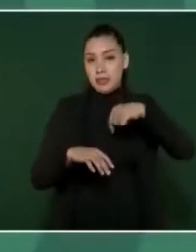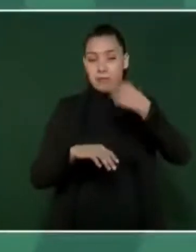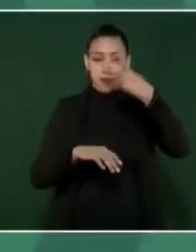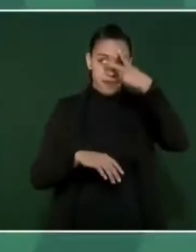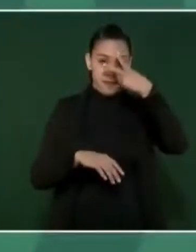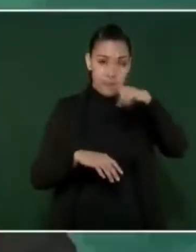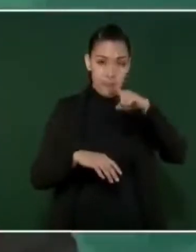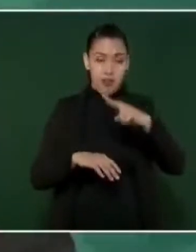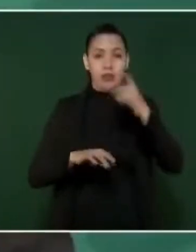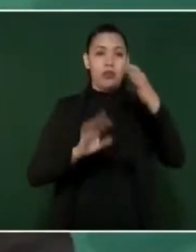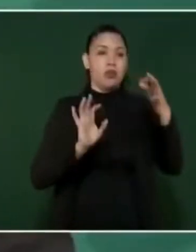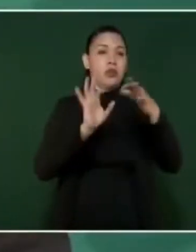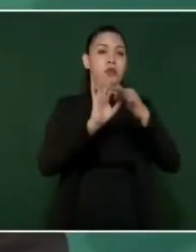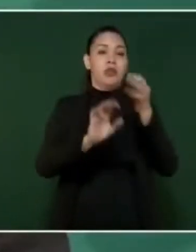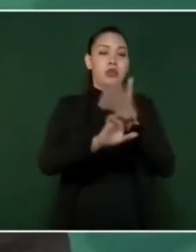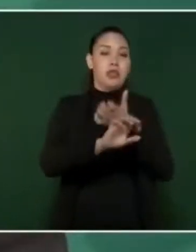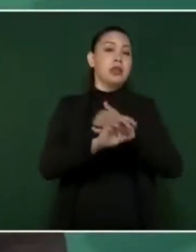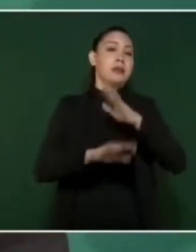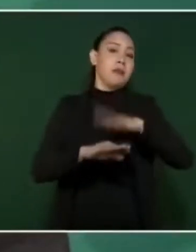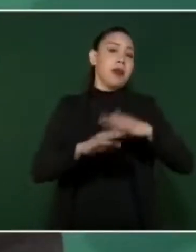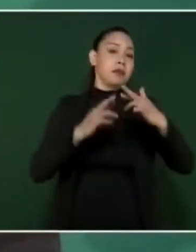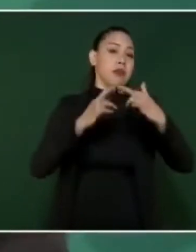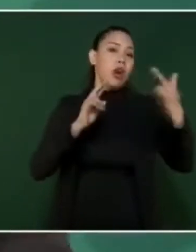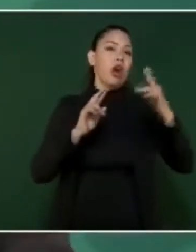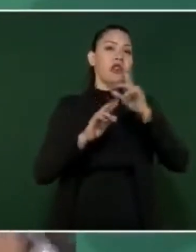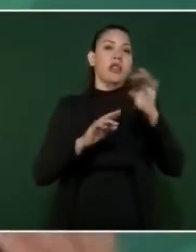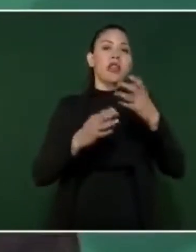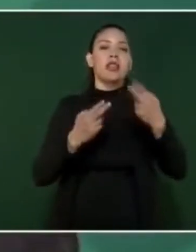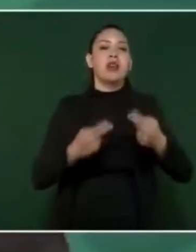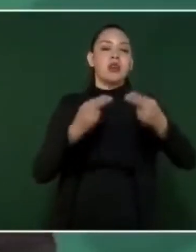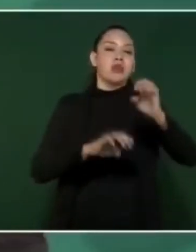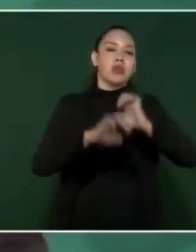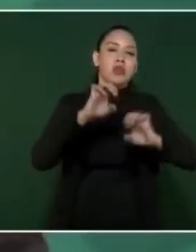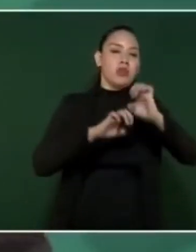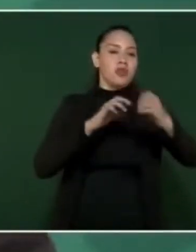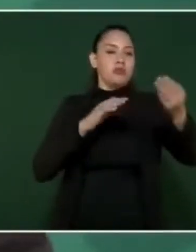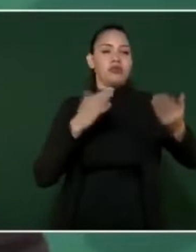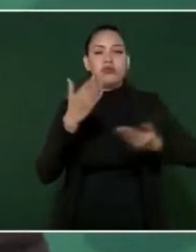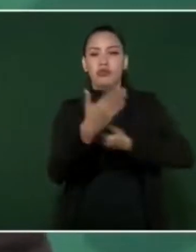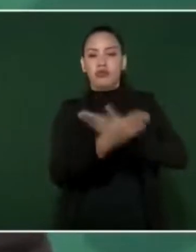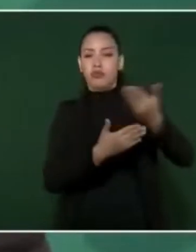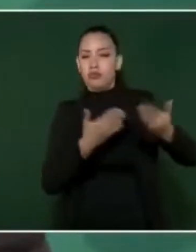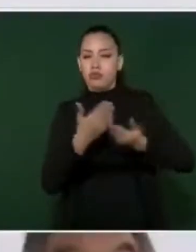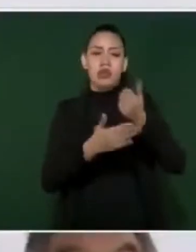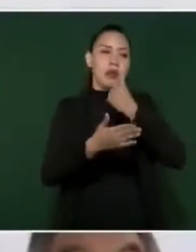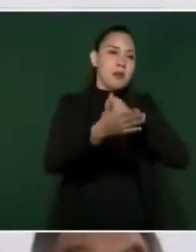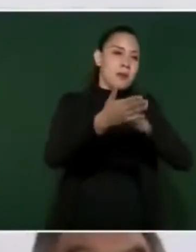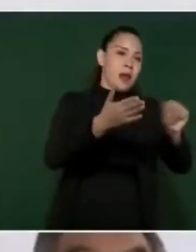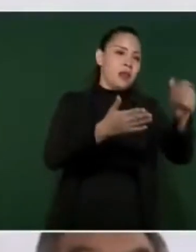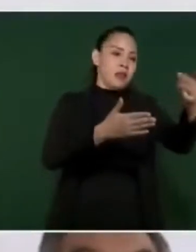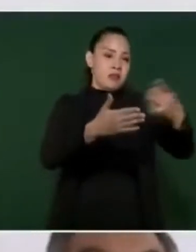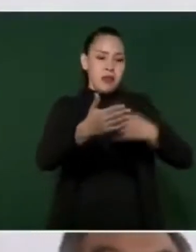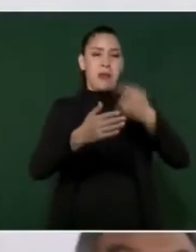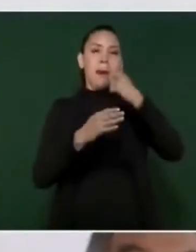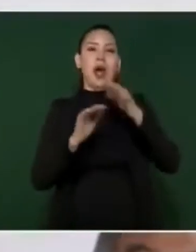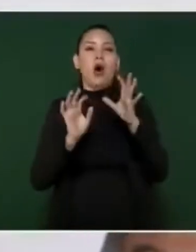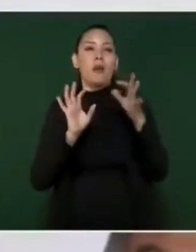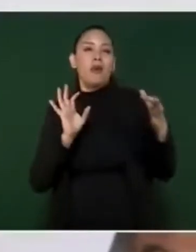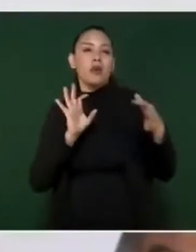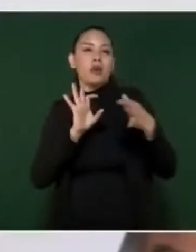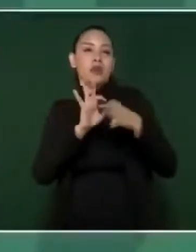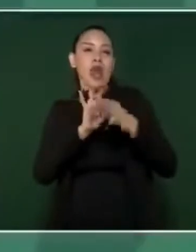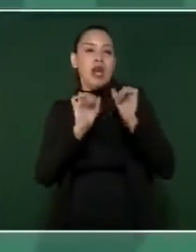más grandes en el mundo en términos comerciales. Hoy en día somos el primer socio. Y desde luego lo que tiene que ver con la cumbre de América del